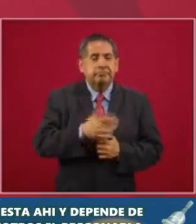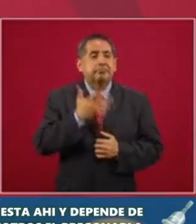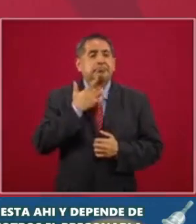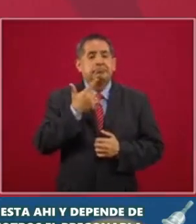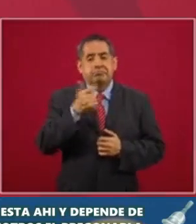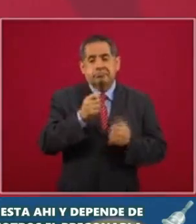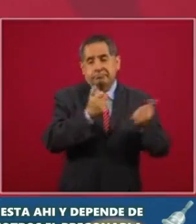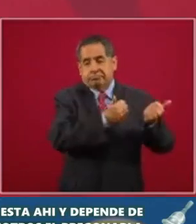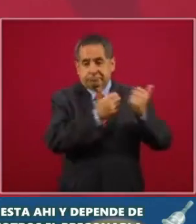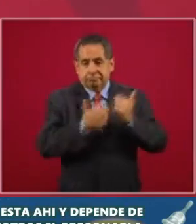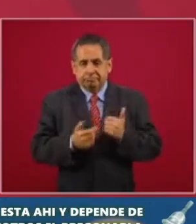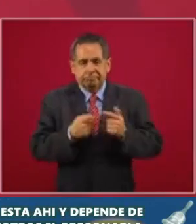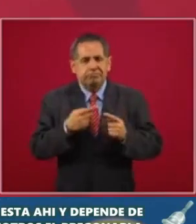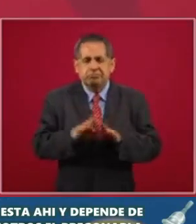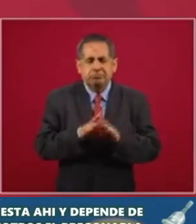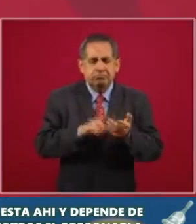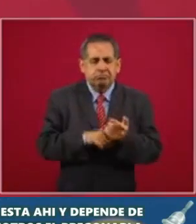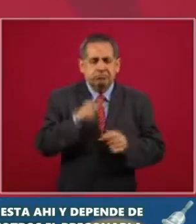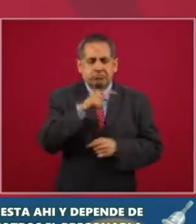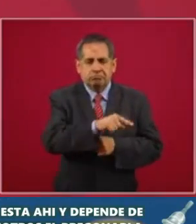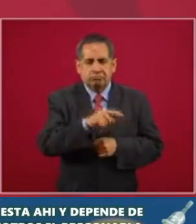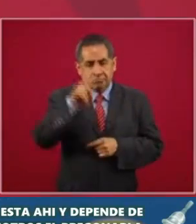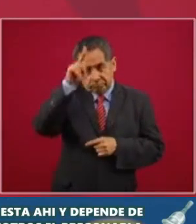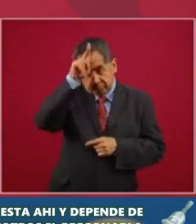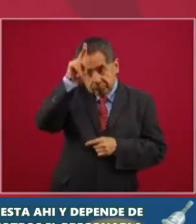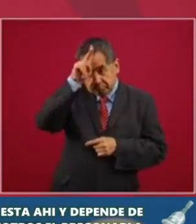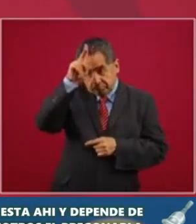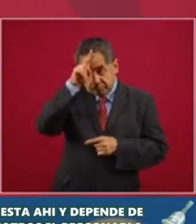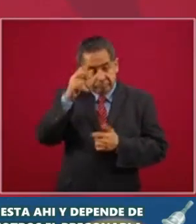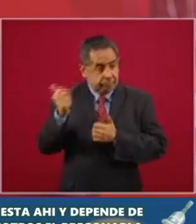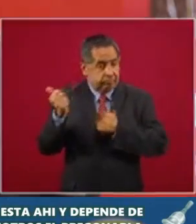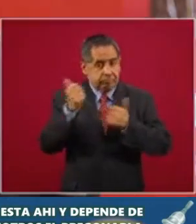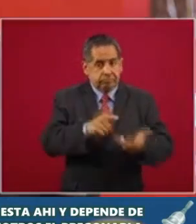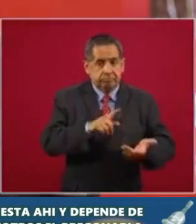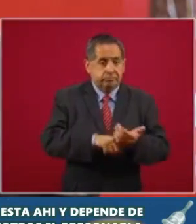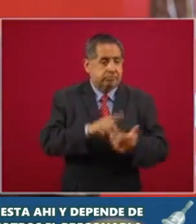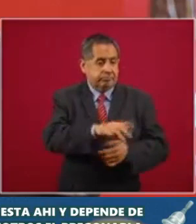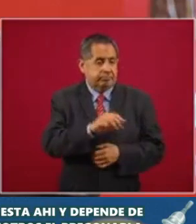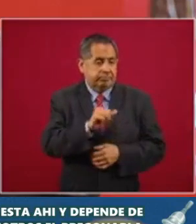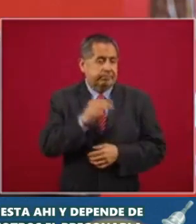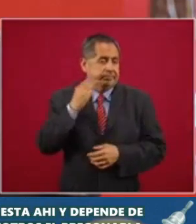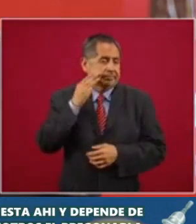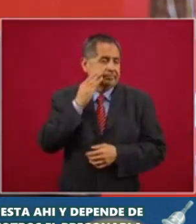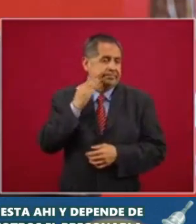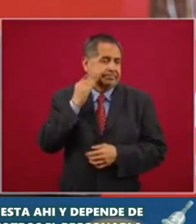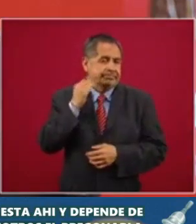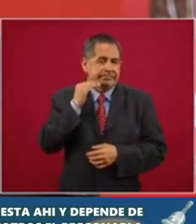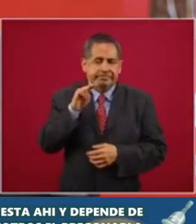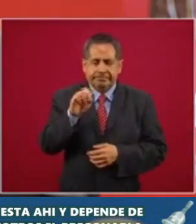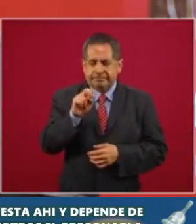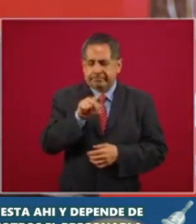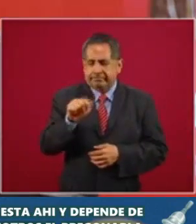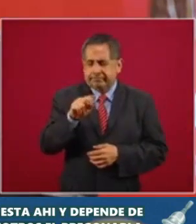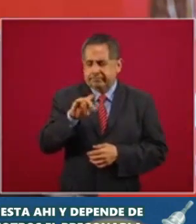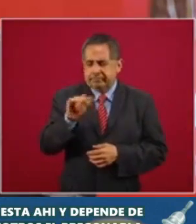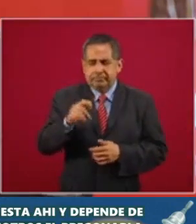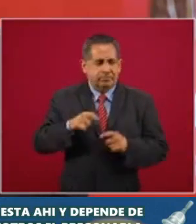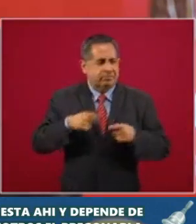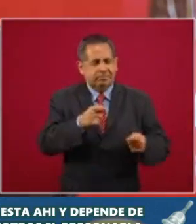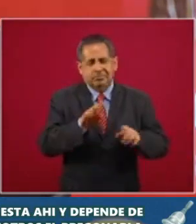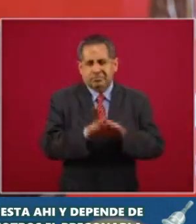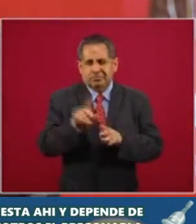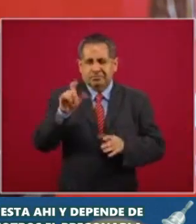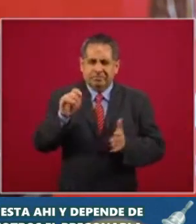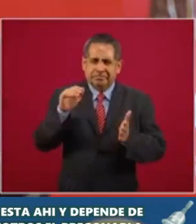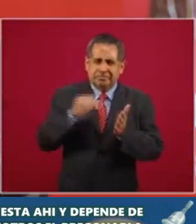del Perú a Manzanillo un contrato como de 20